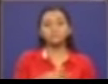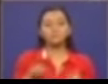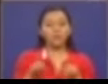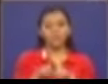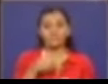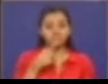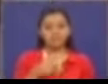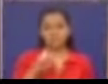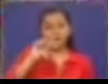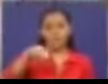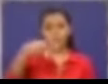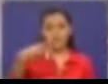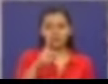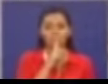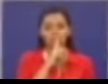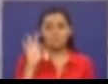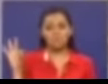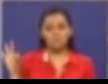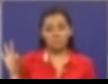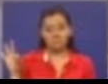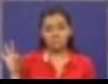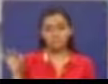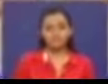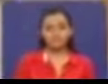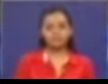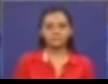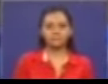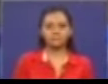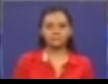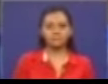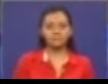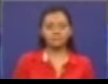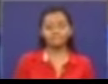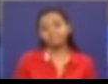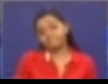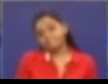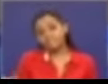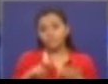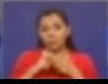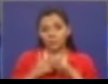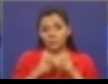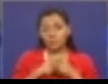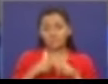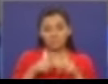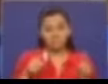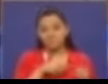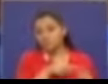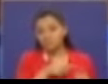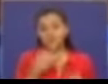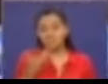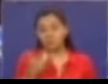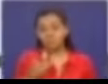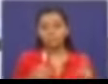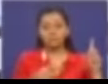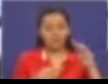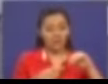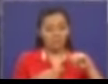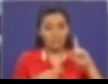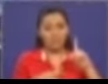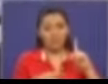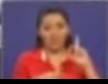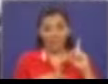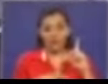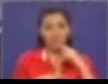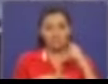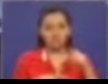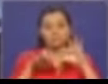no fue mencionado en el noticiero de Ecuavisa. Sobre esta violencia, practicada por el movimiento extremo del MPD,